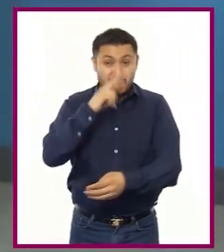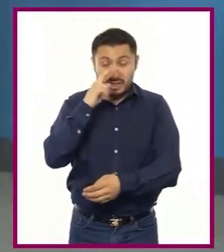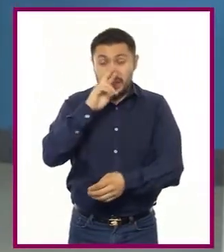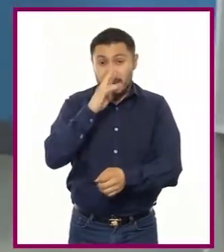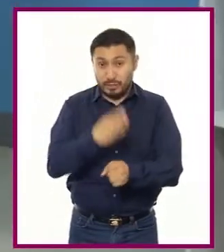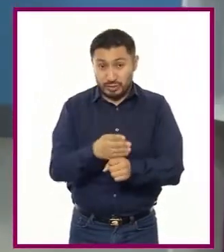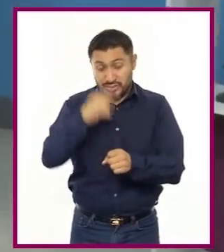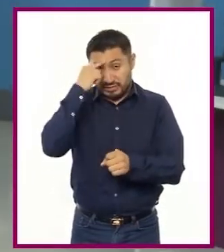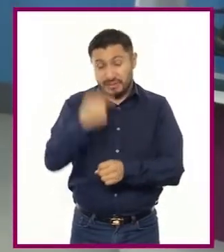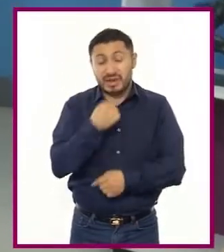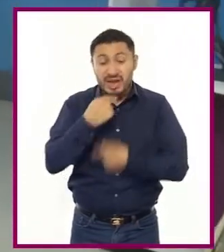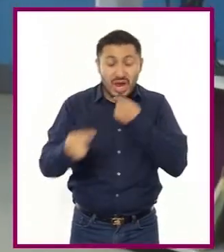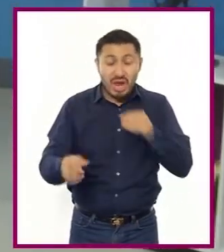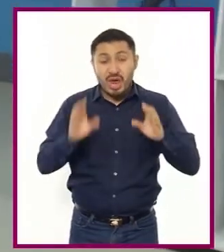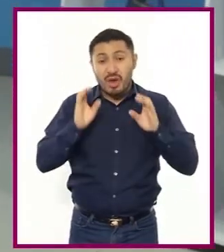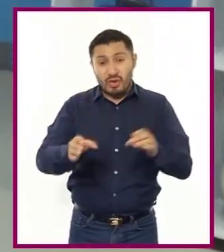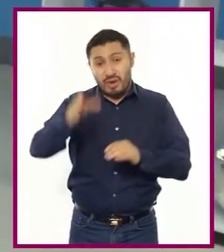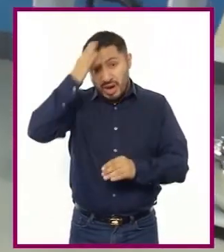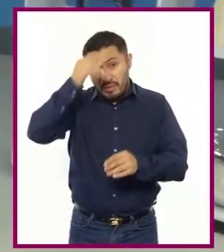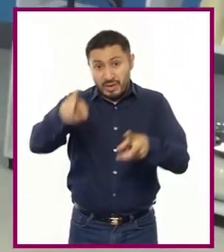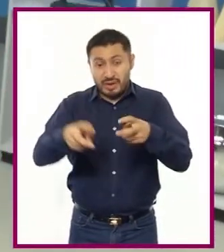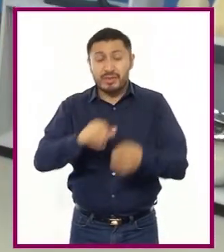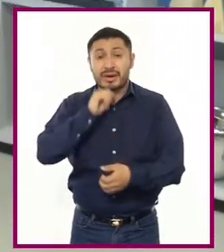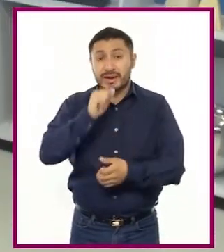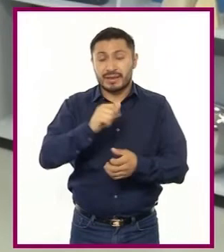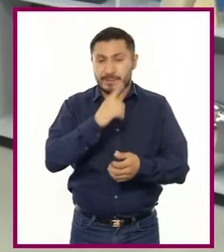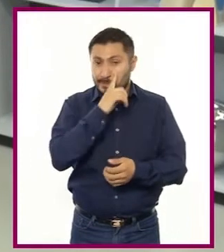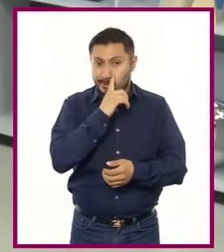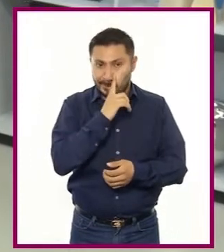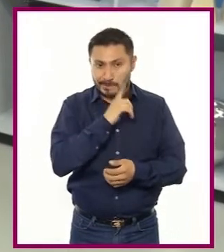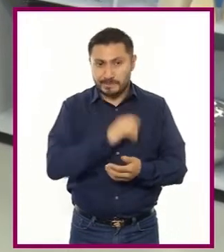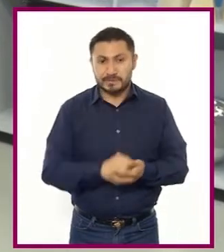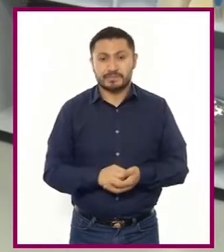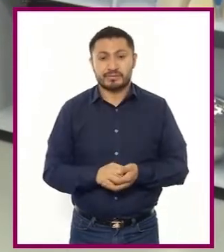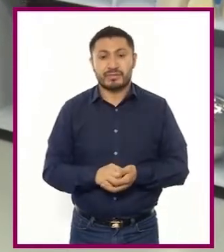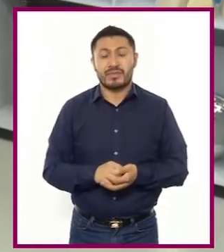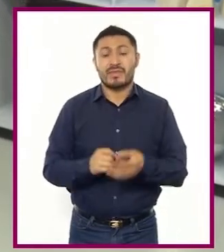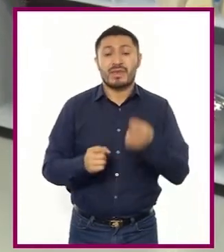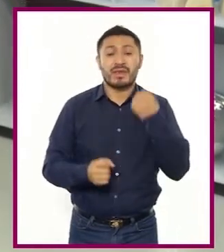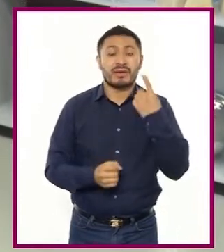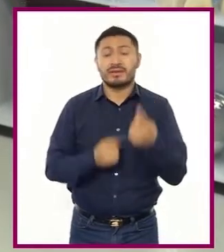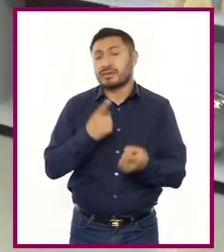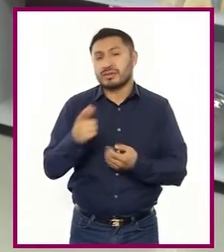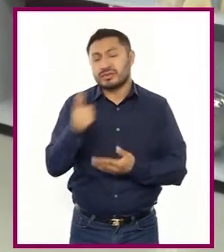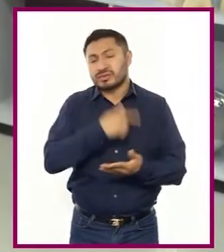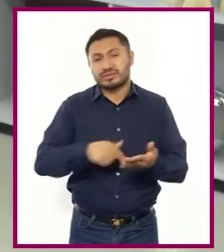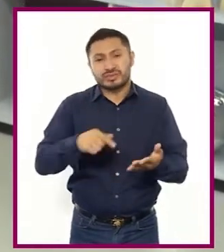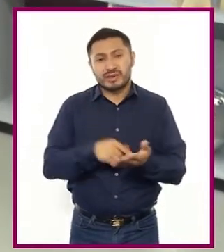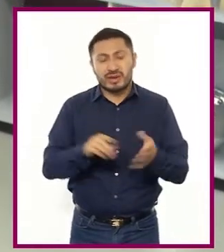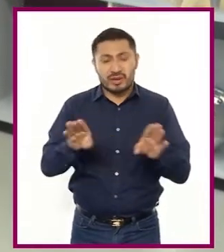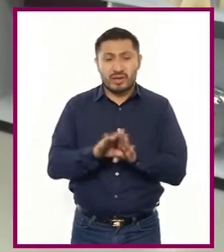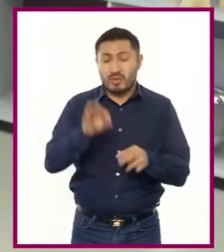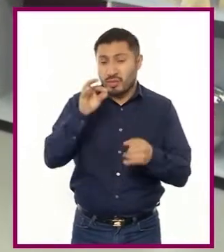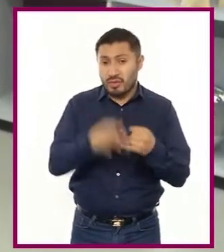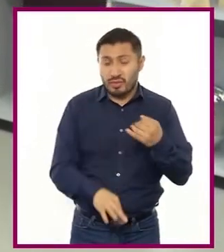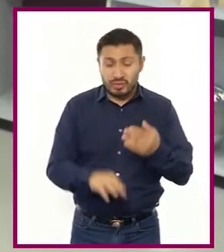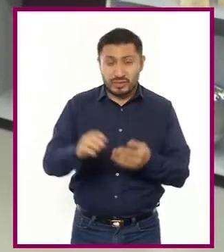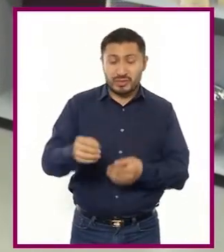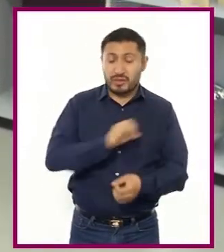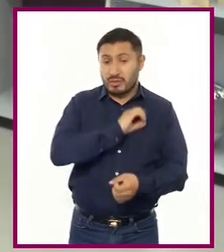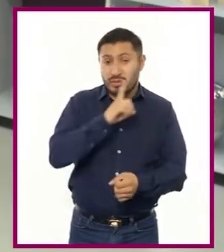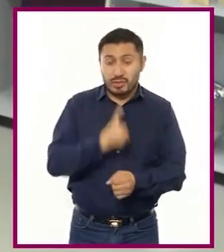Encumbra el principio de utilizar el tratamiento en centros de reclusión solo como medida de último recurso y